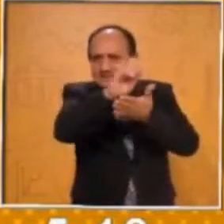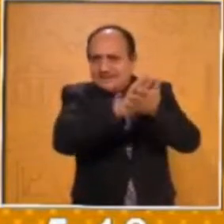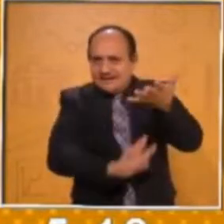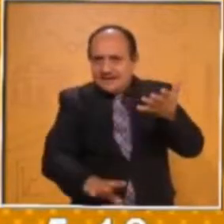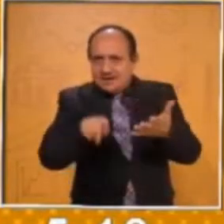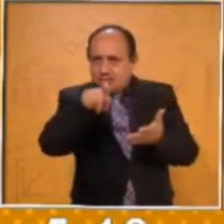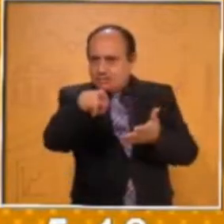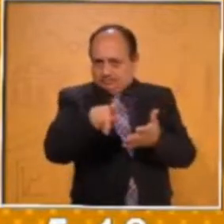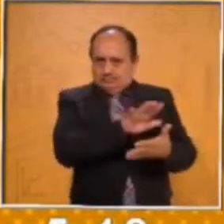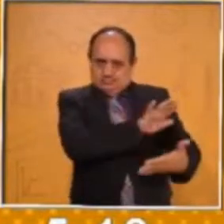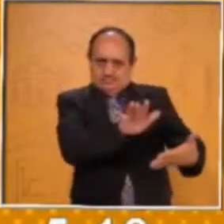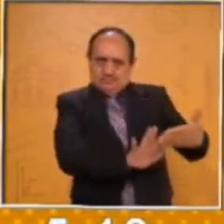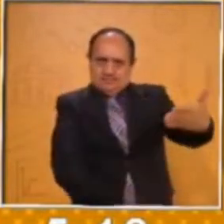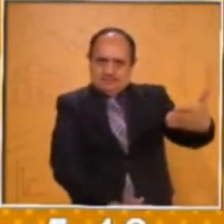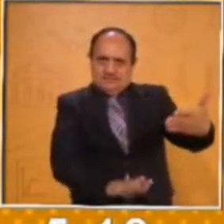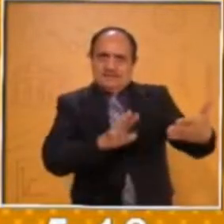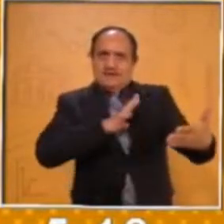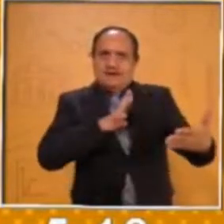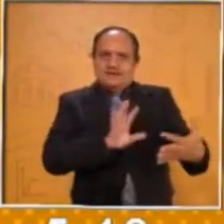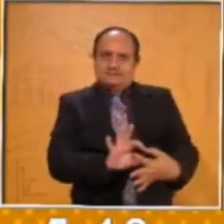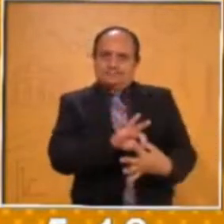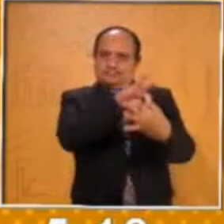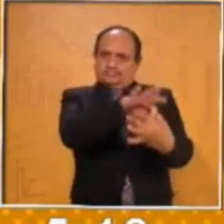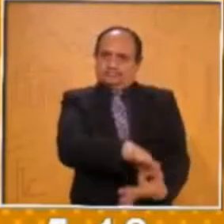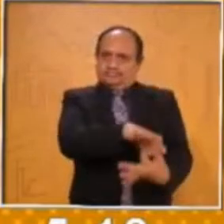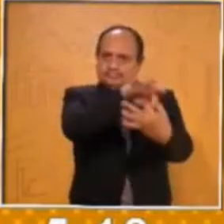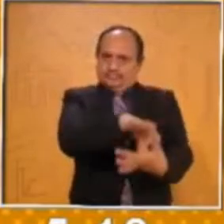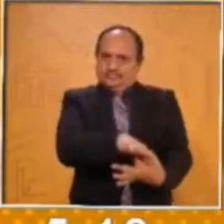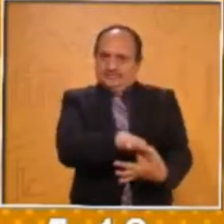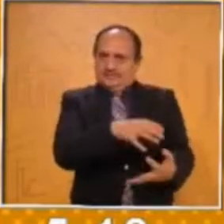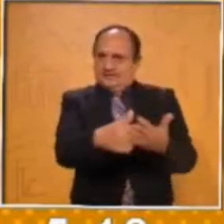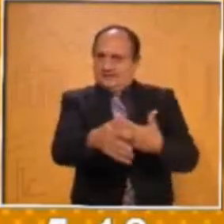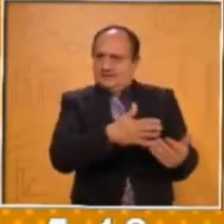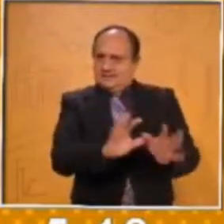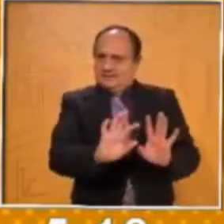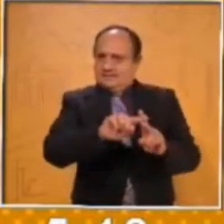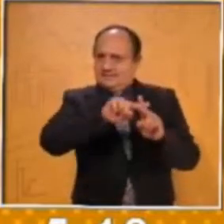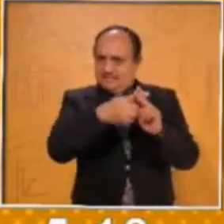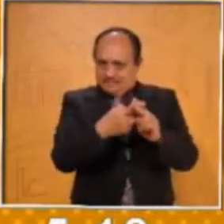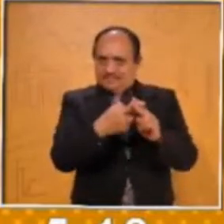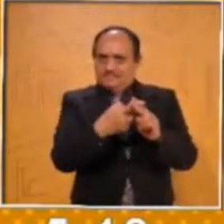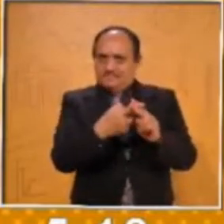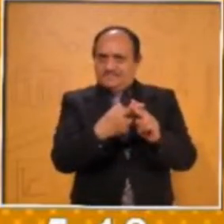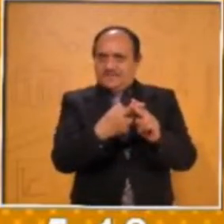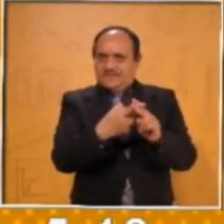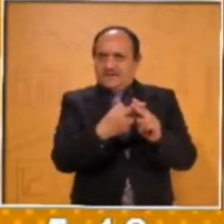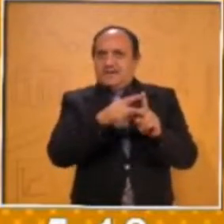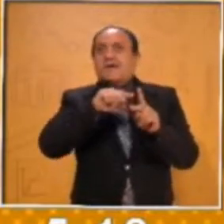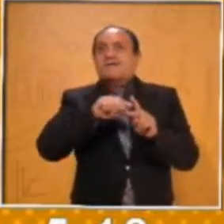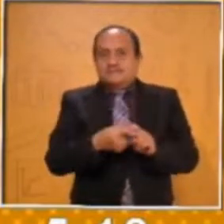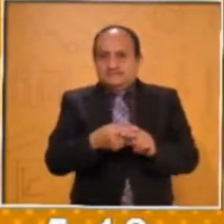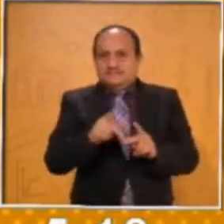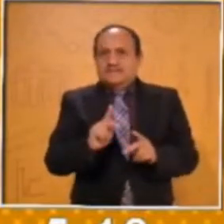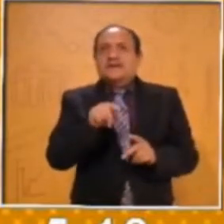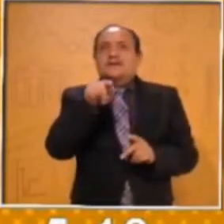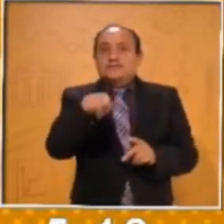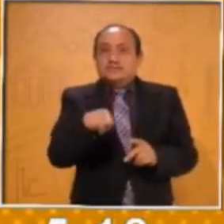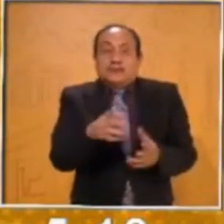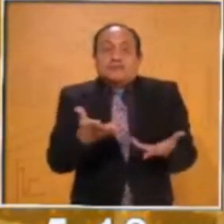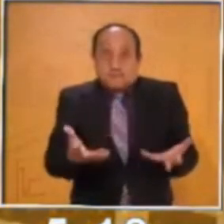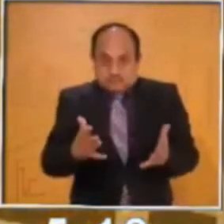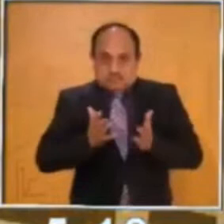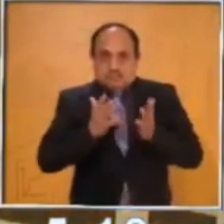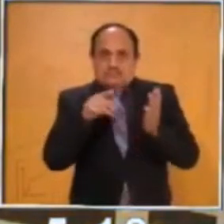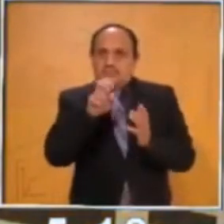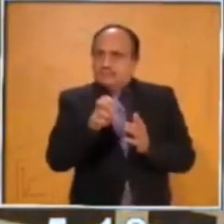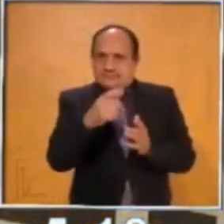ustedes van a leer va a tener una estructura en ese estilo, con un inicio al principio, aunque ustedes no lo crean. Hay